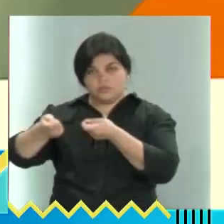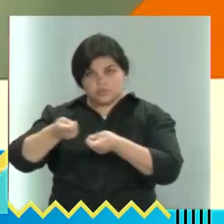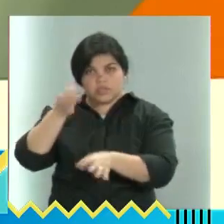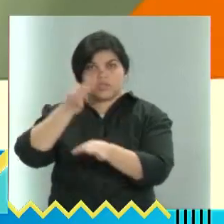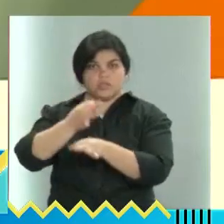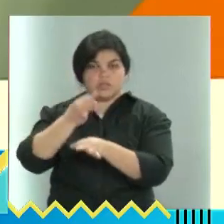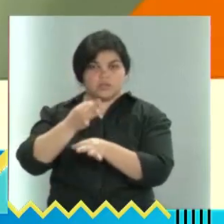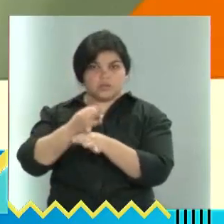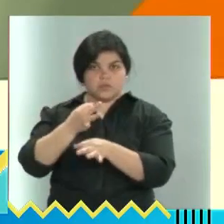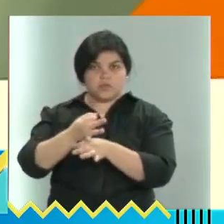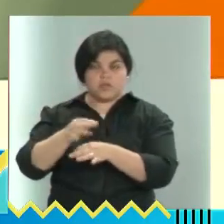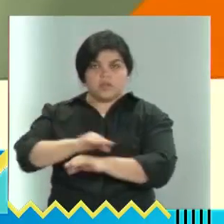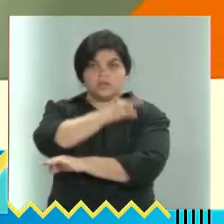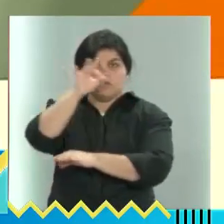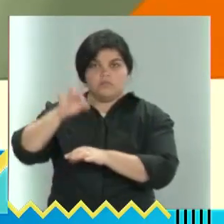desde hace tiempo